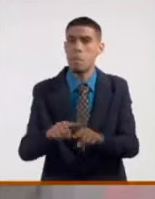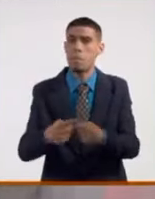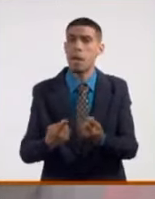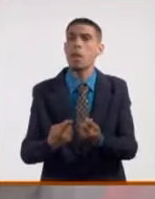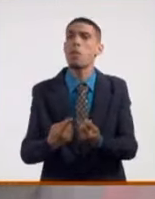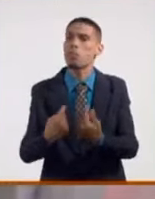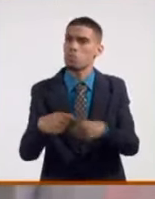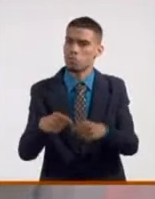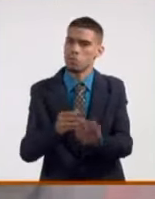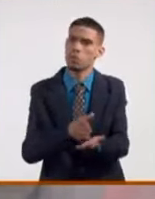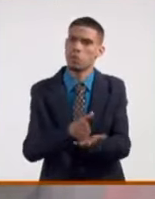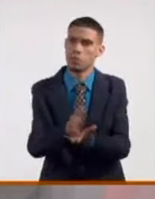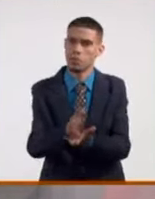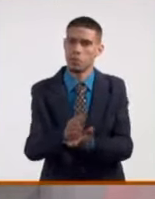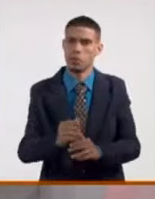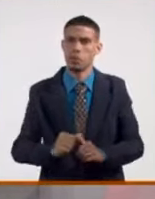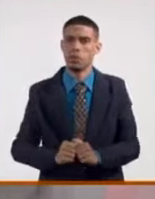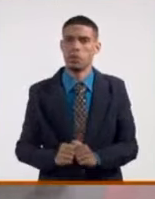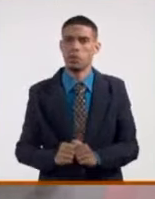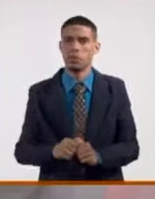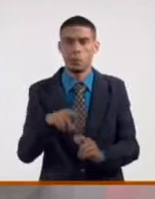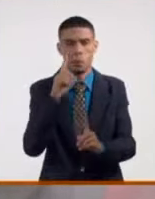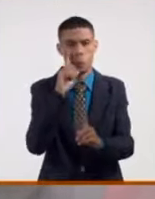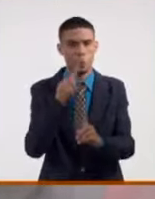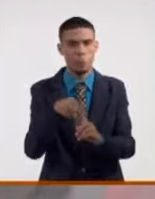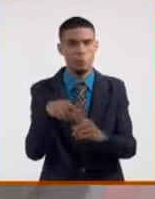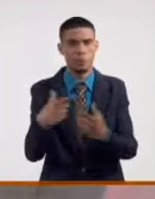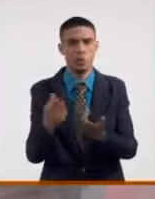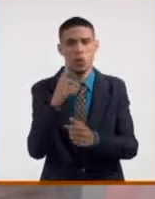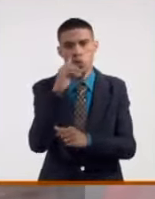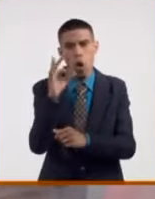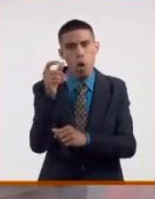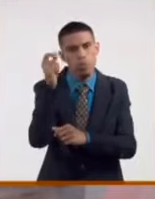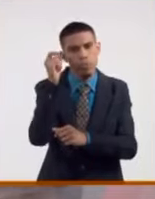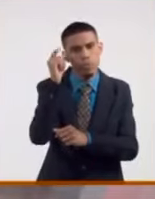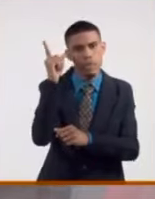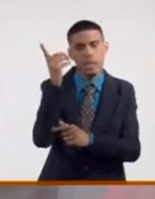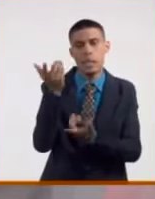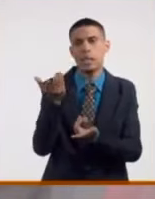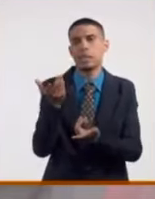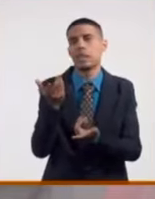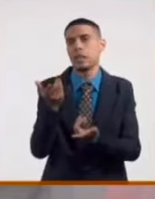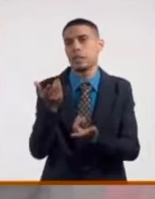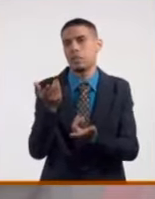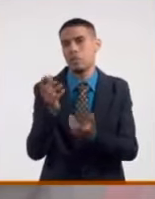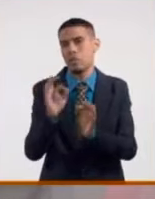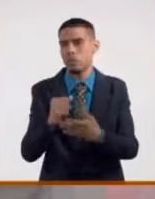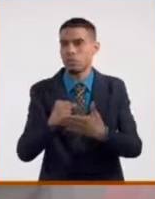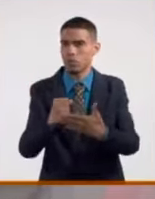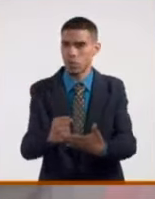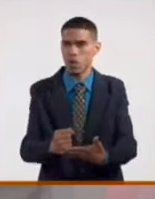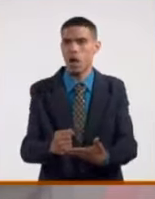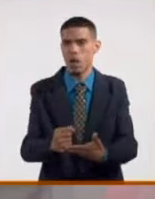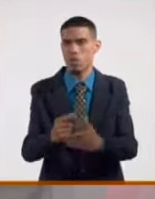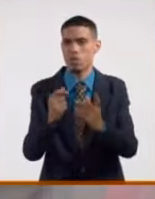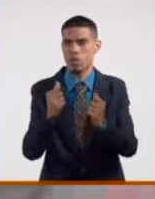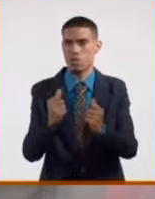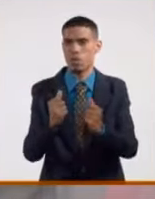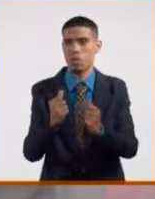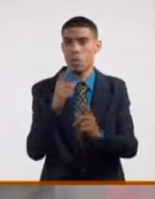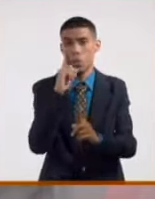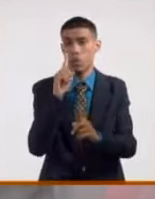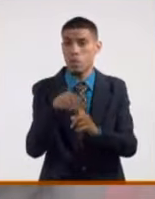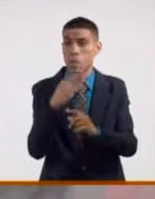encaminar y corregir para qué con qué objetivo no es corregir distorsiones por corregir distorsiones es corregir distorsiones para poder estar en mejores